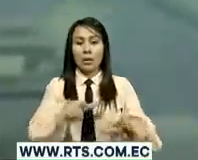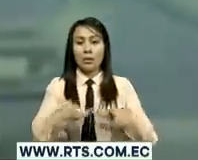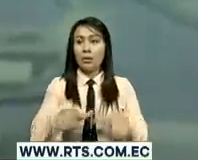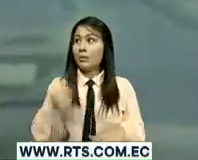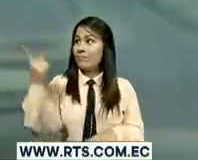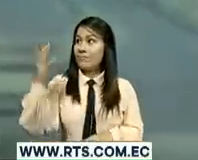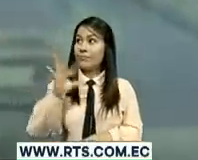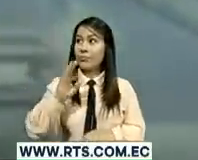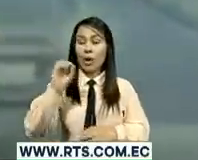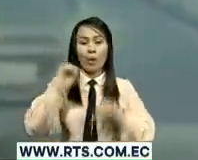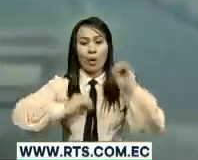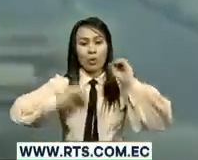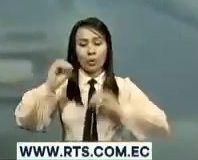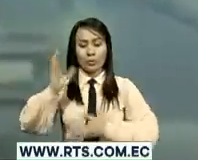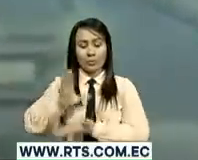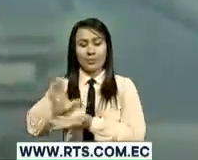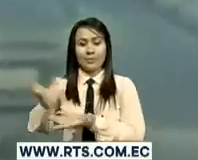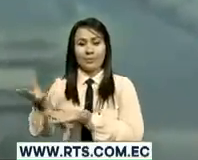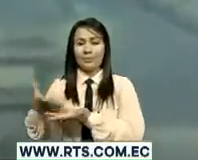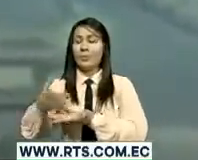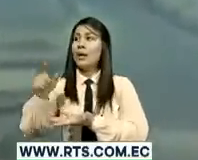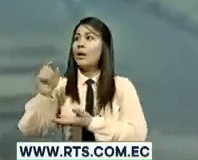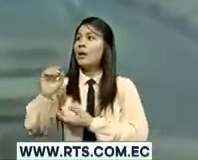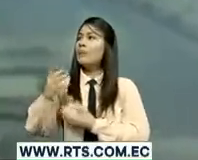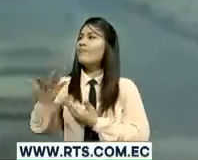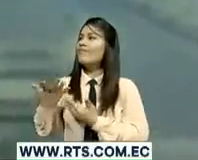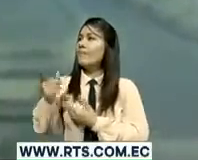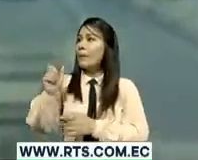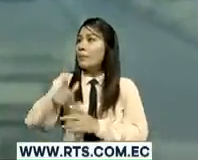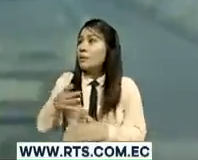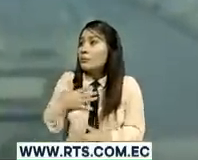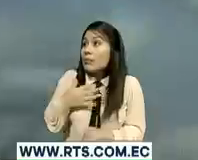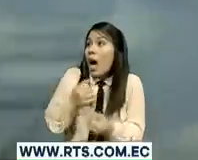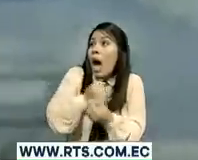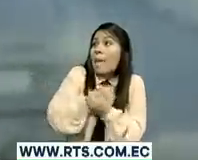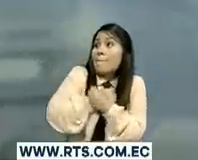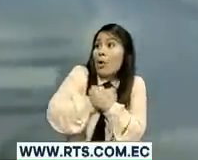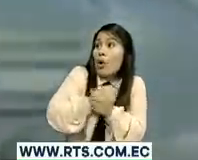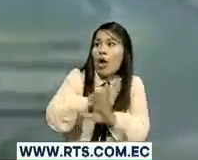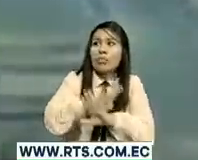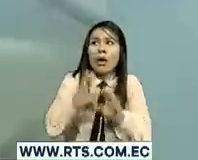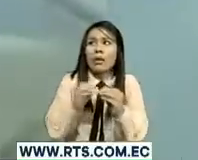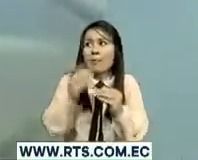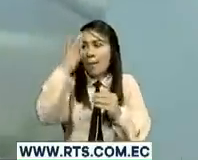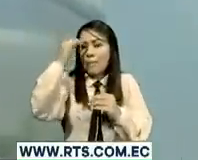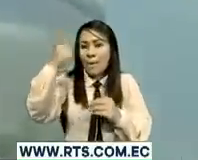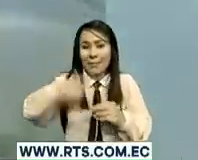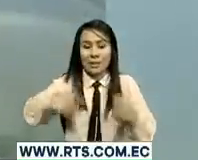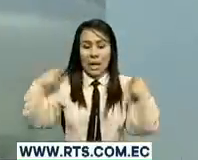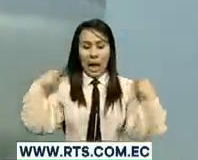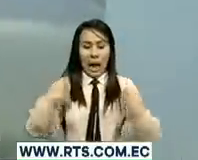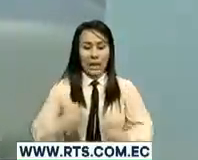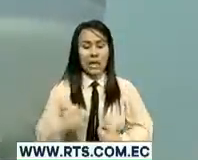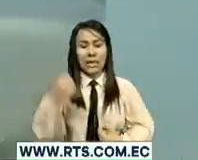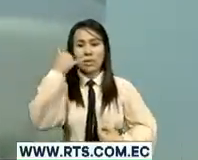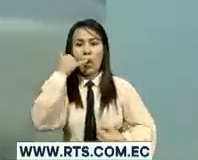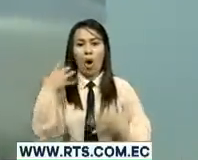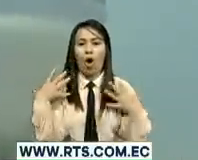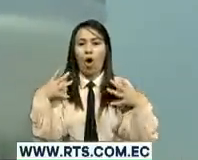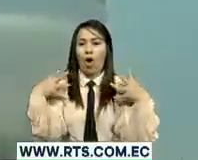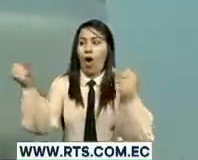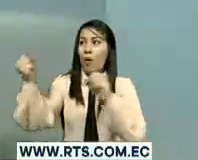9 de octubre, sur de Guayaquil. A esta pareja solo le quedó el amor porque los antisociales se robaron todas sus